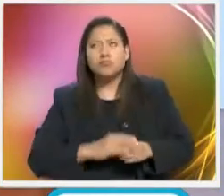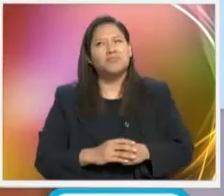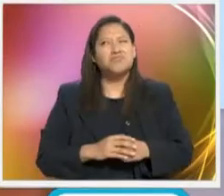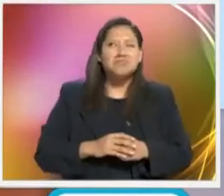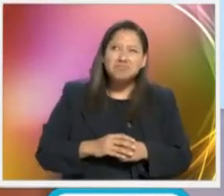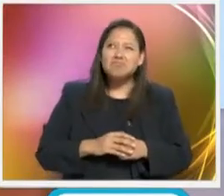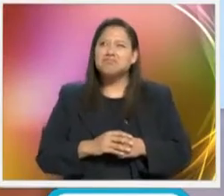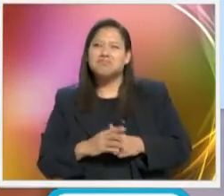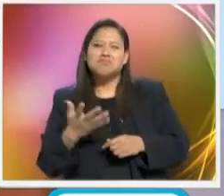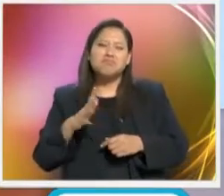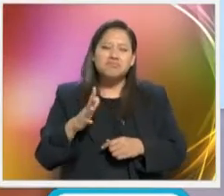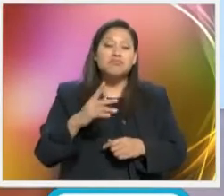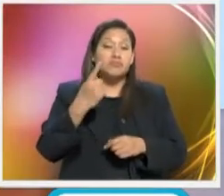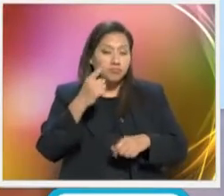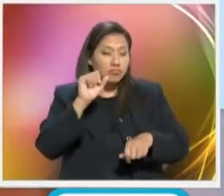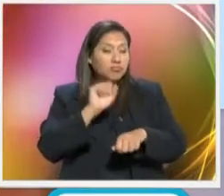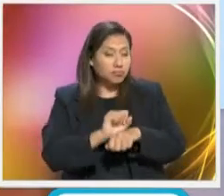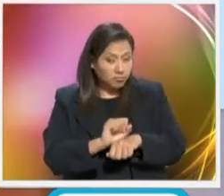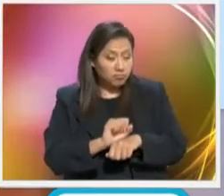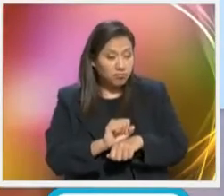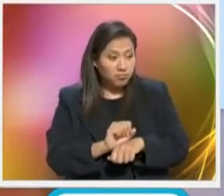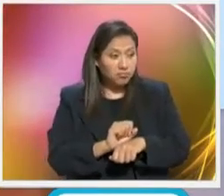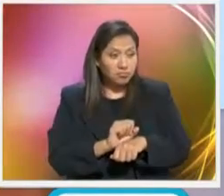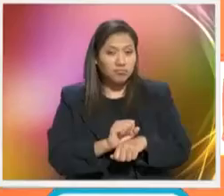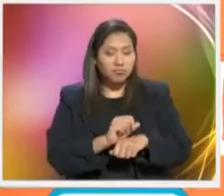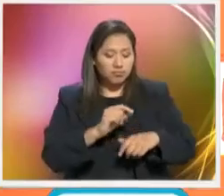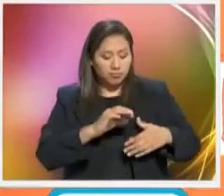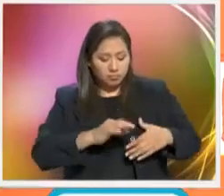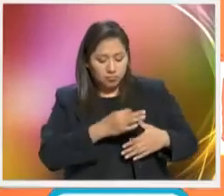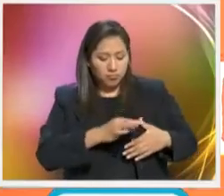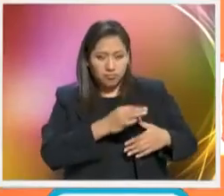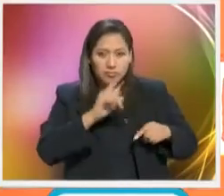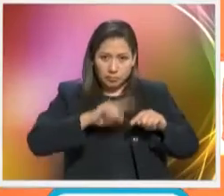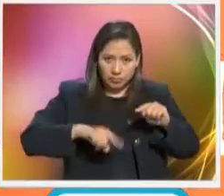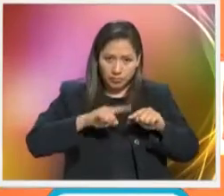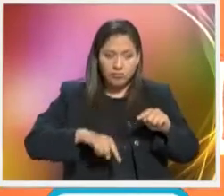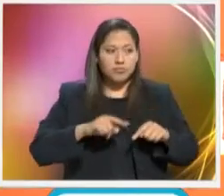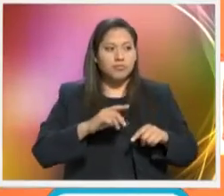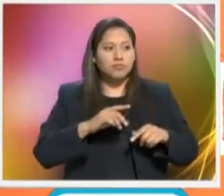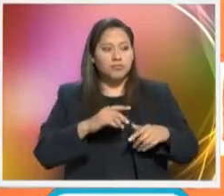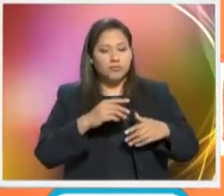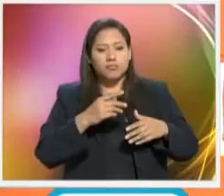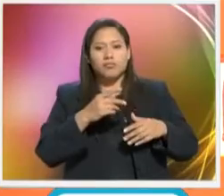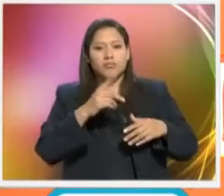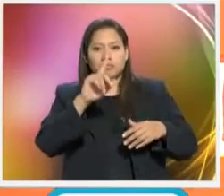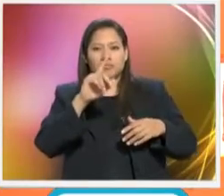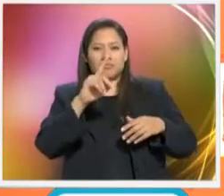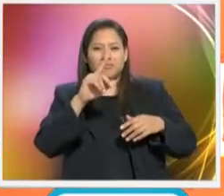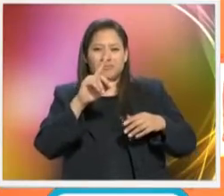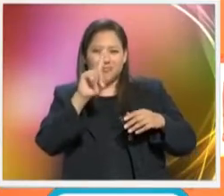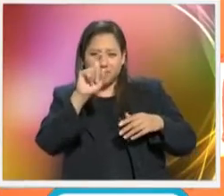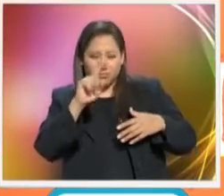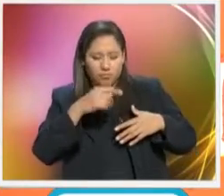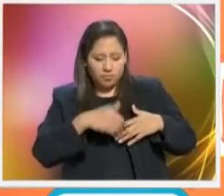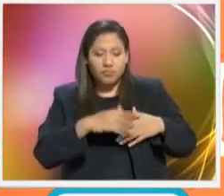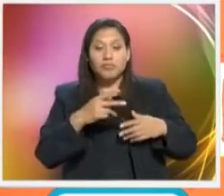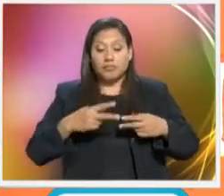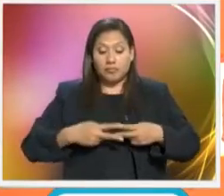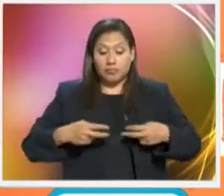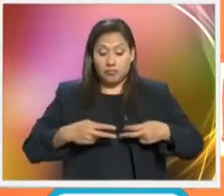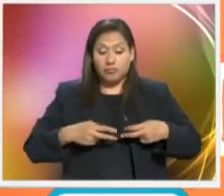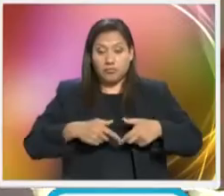Mira, generalmente en una semana podemos retirar puntos, drenajes. La paciente va a tener que usar un